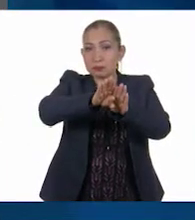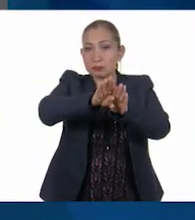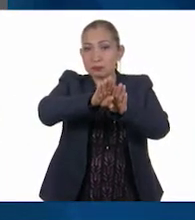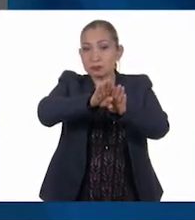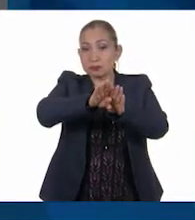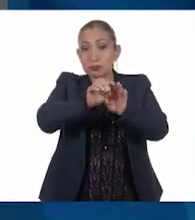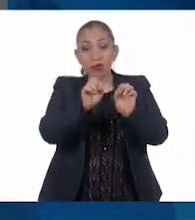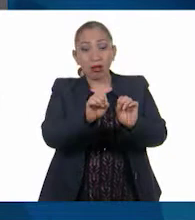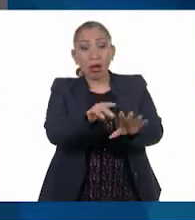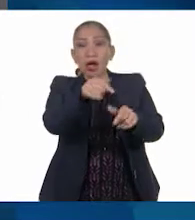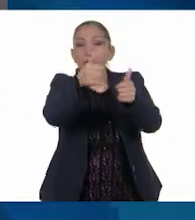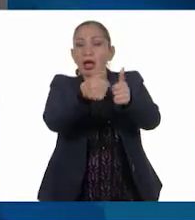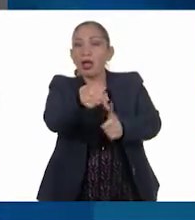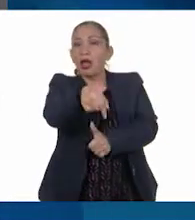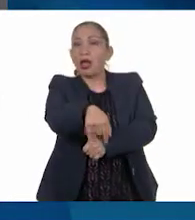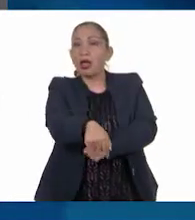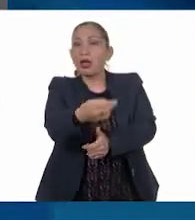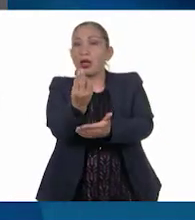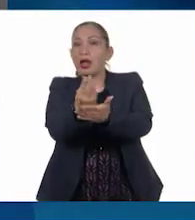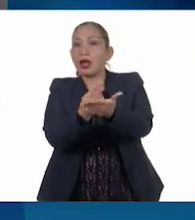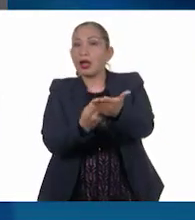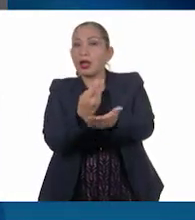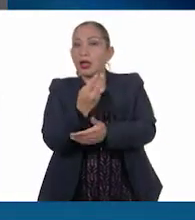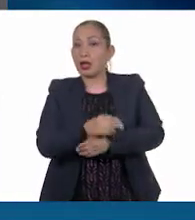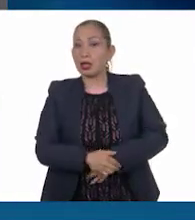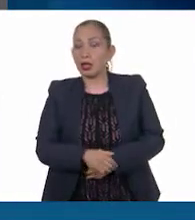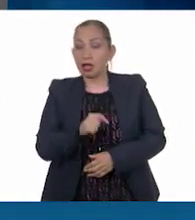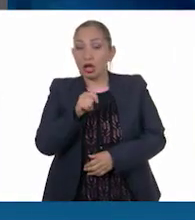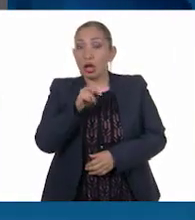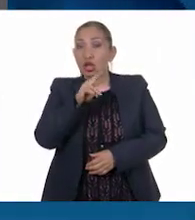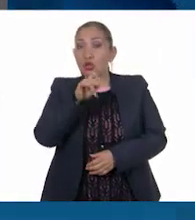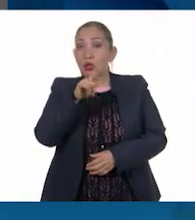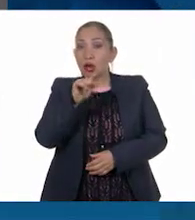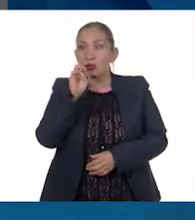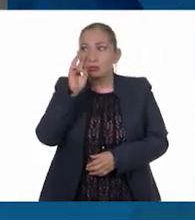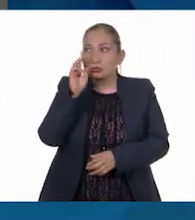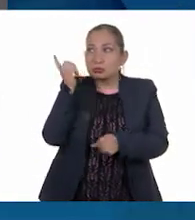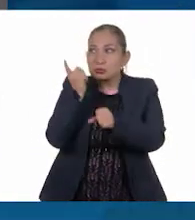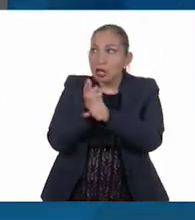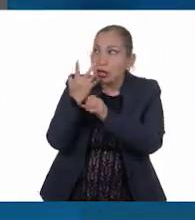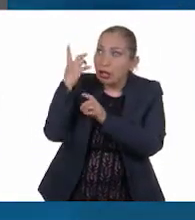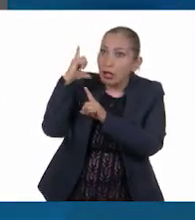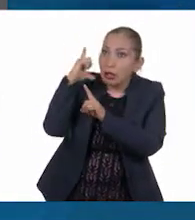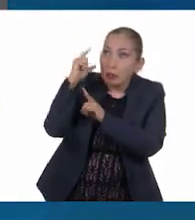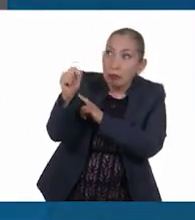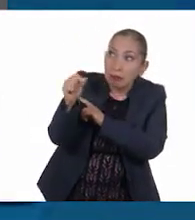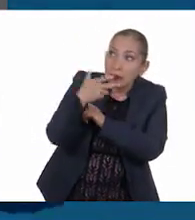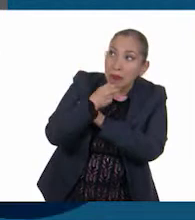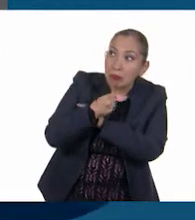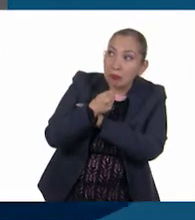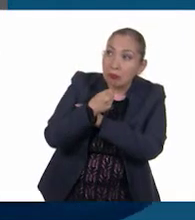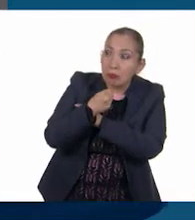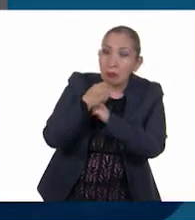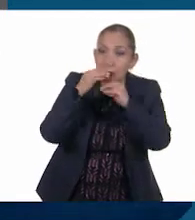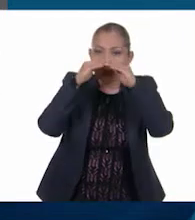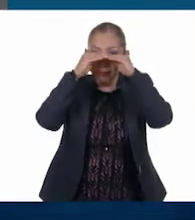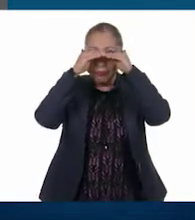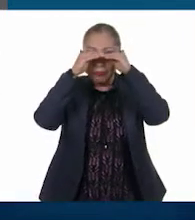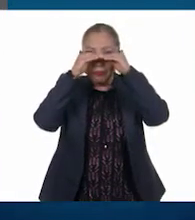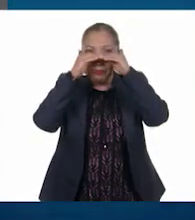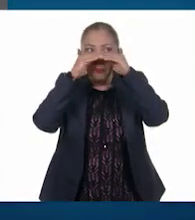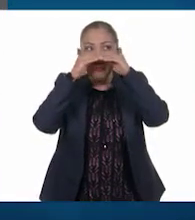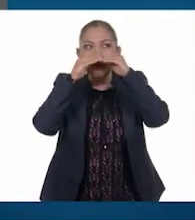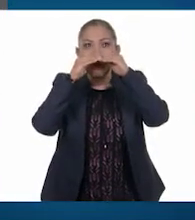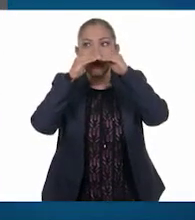y dejó a Trucas ahí pintado. Cuando Trucas se dio cuenta que Juan había salido de la habitación, se asoma.